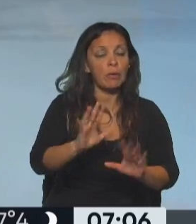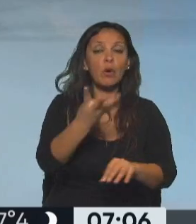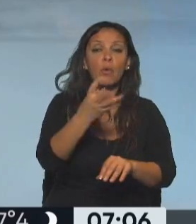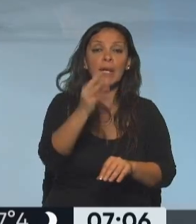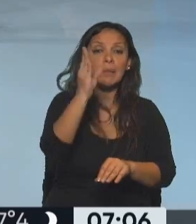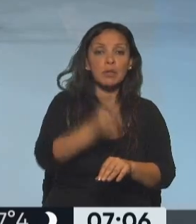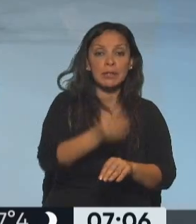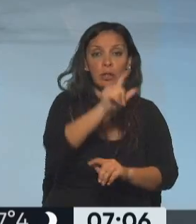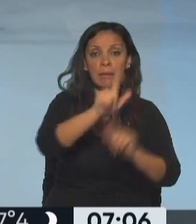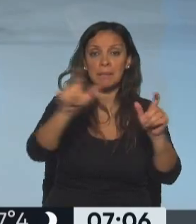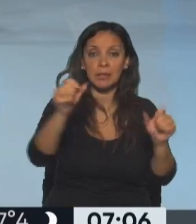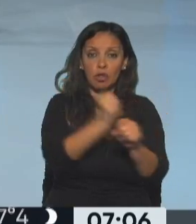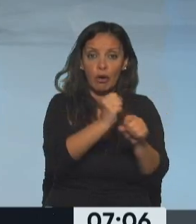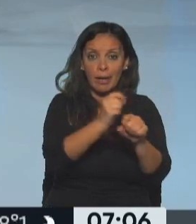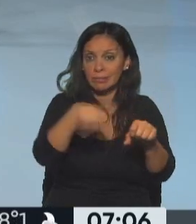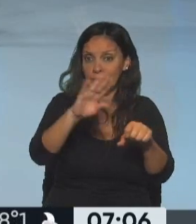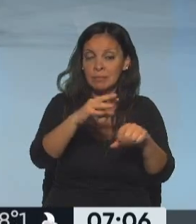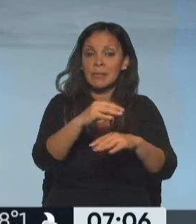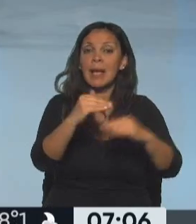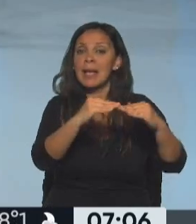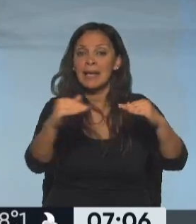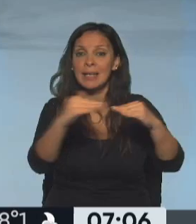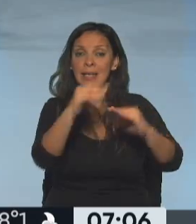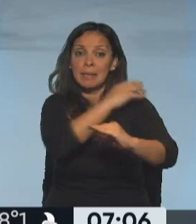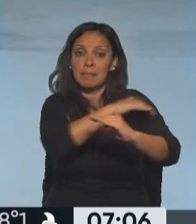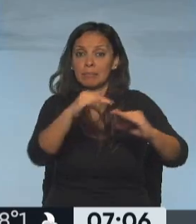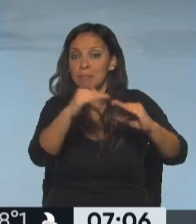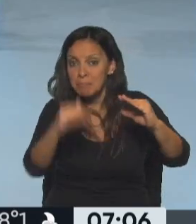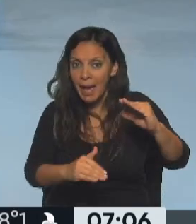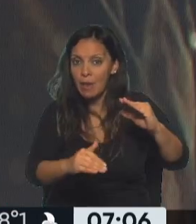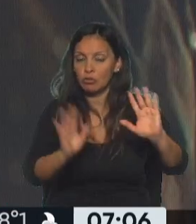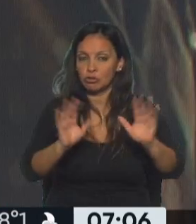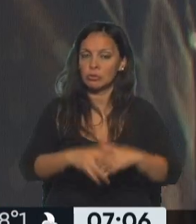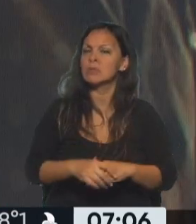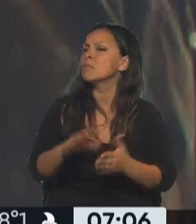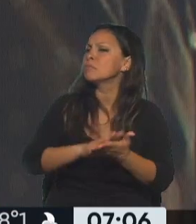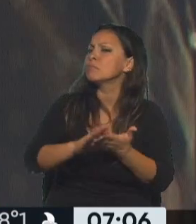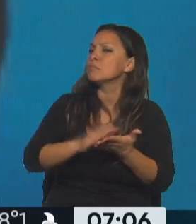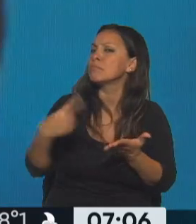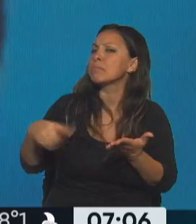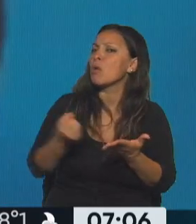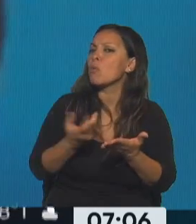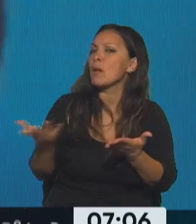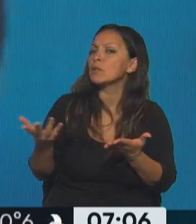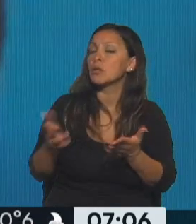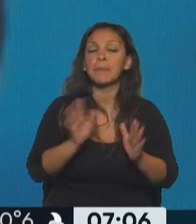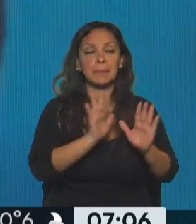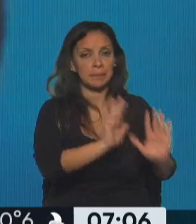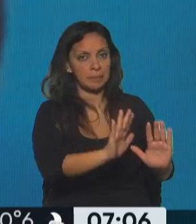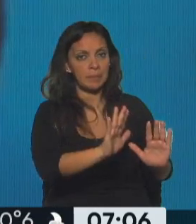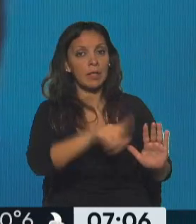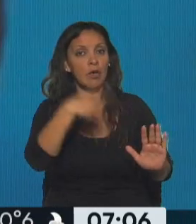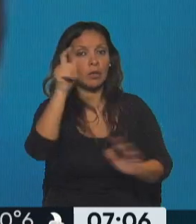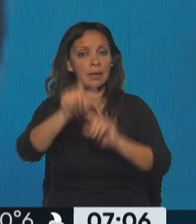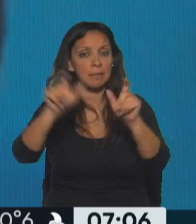en municipalidades están por debajo de la línea de la pobreza con sus ingresos. ¿Están hablando de un piso de cuánto? Muchos otros ganan